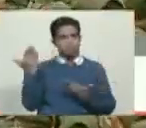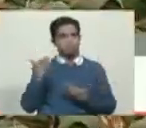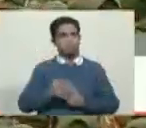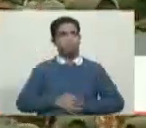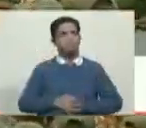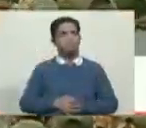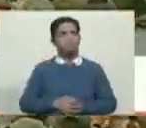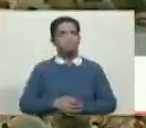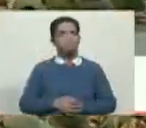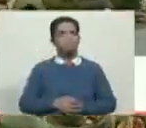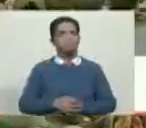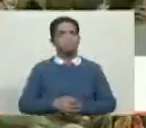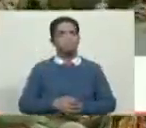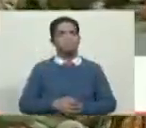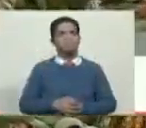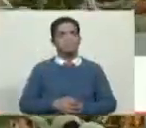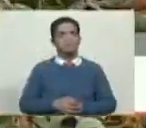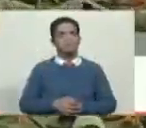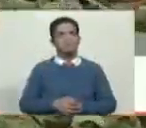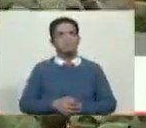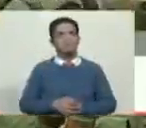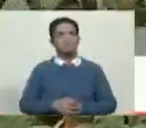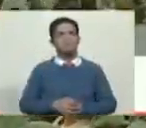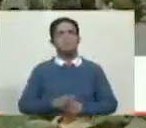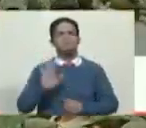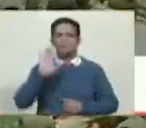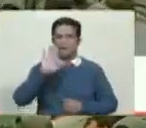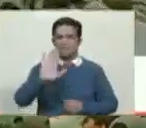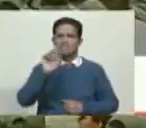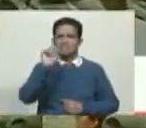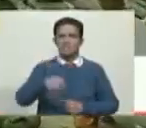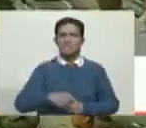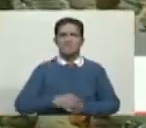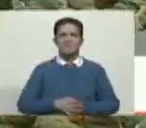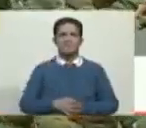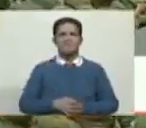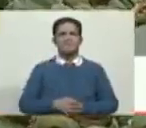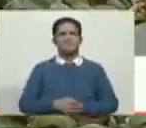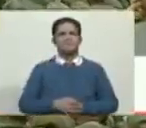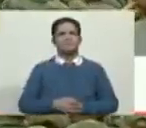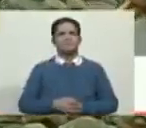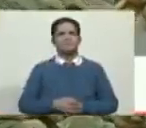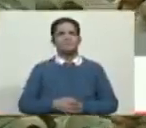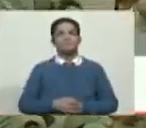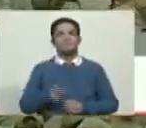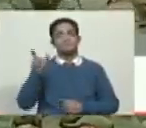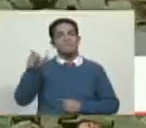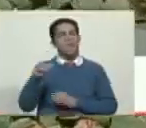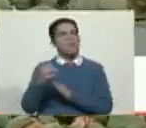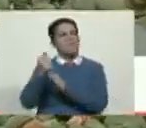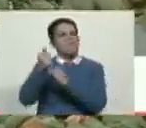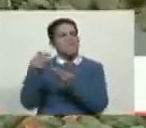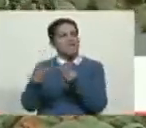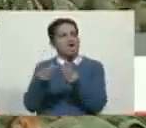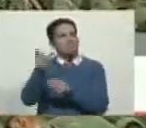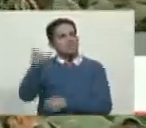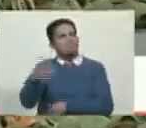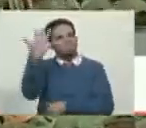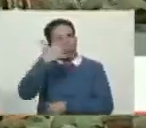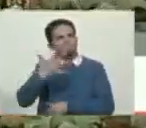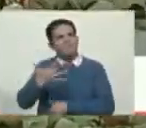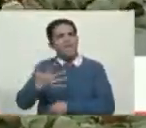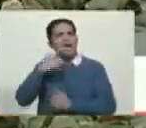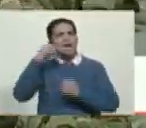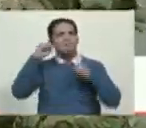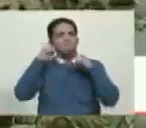transmite. Así debe ser. Un líder militar tiene que ser enérgico.